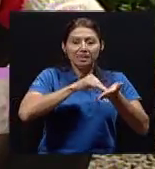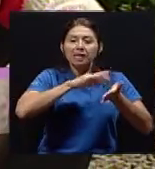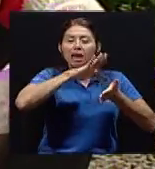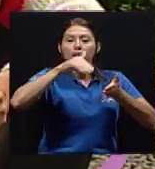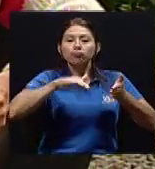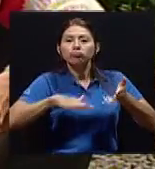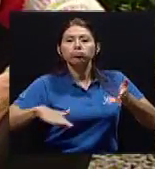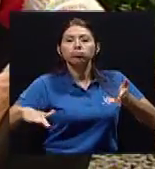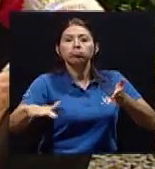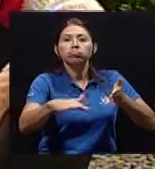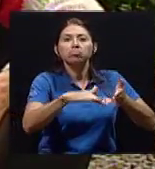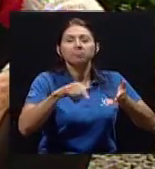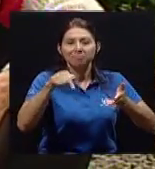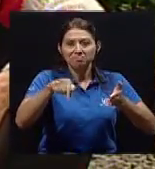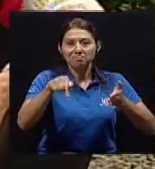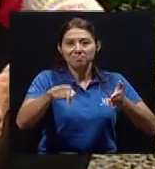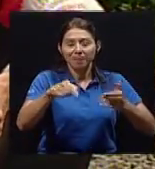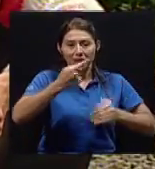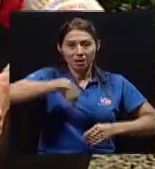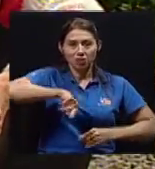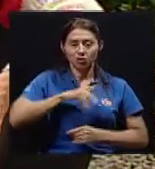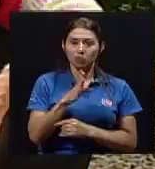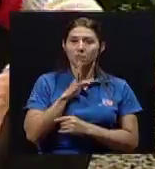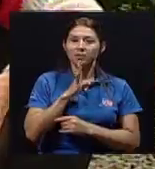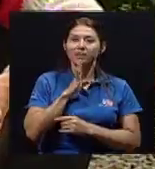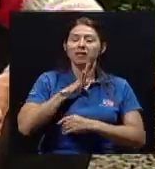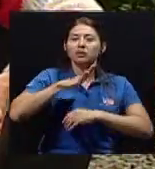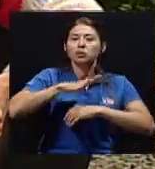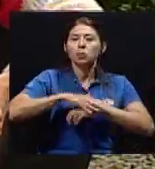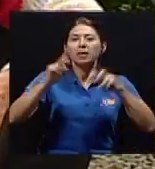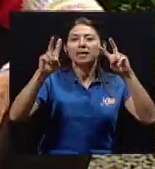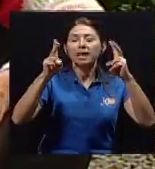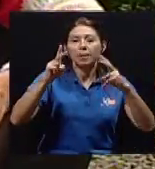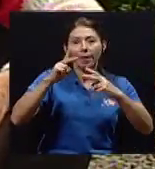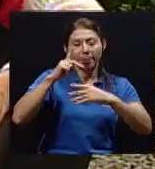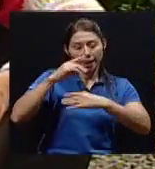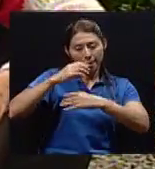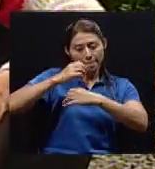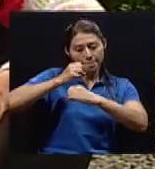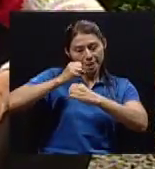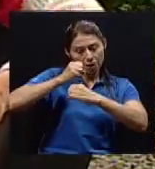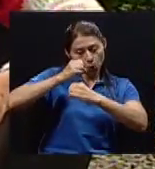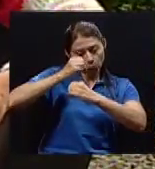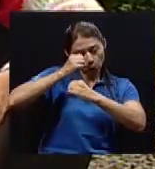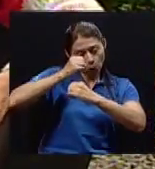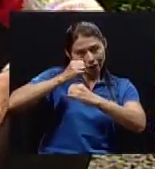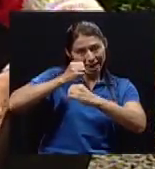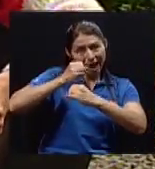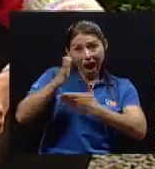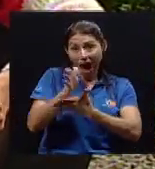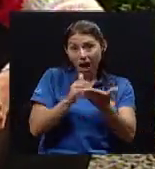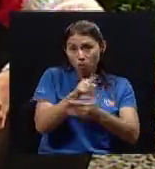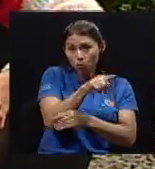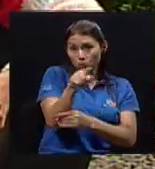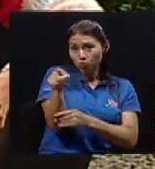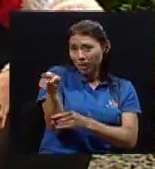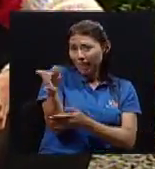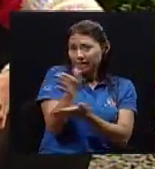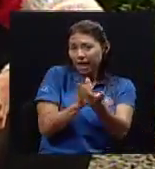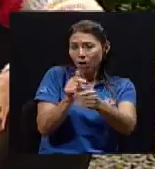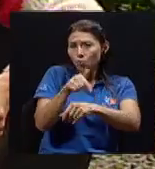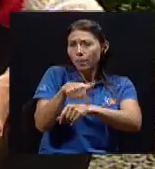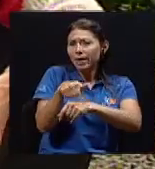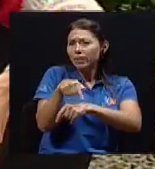estar conversando sobre la temática de la microbiología. ¿Alguno de ustedes se ha preguntado en